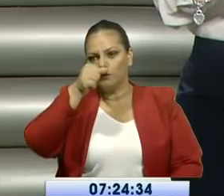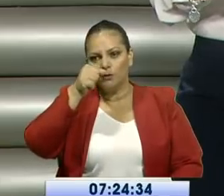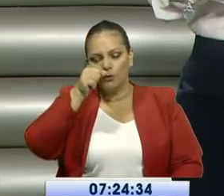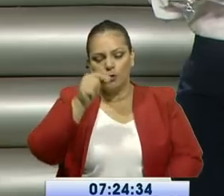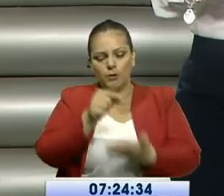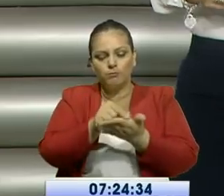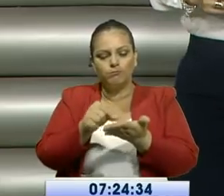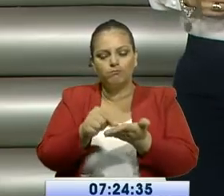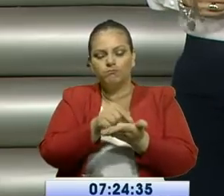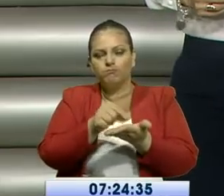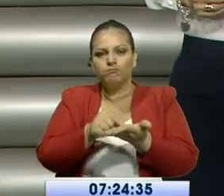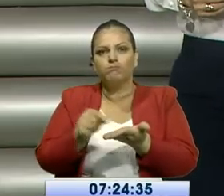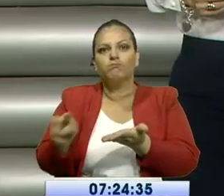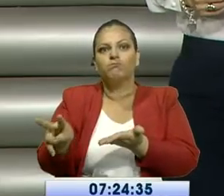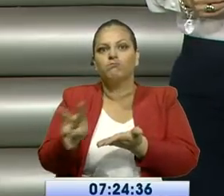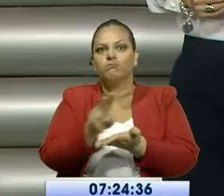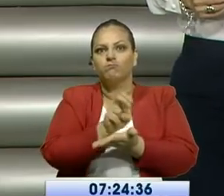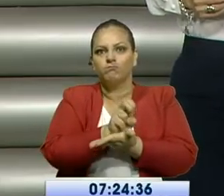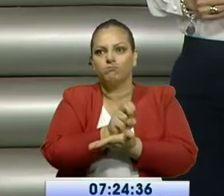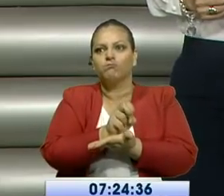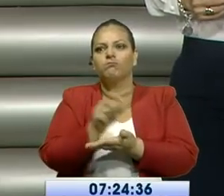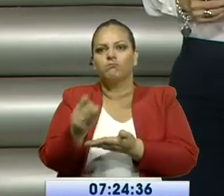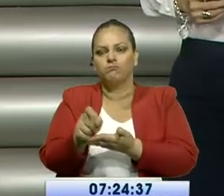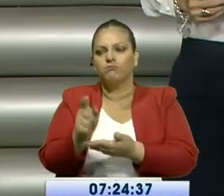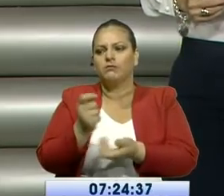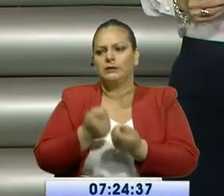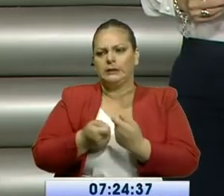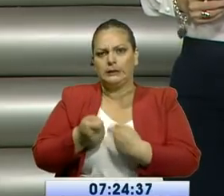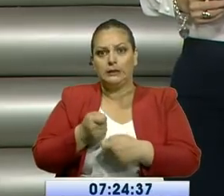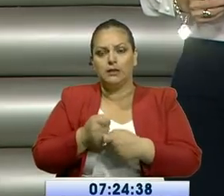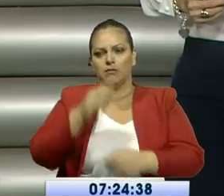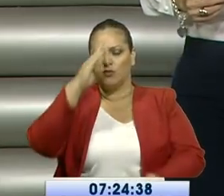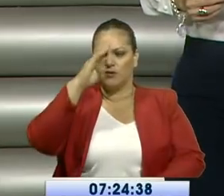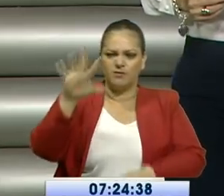de alcaloides. Ya se profundizan investigaciones,